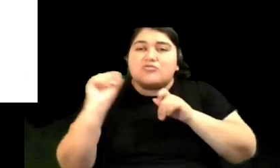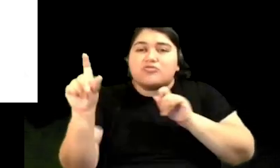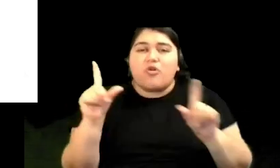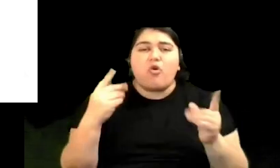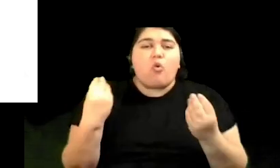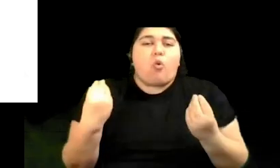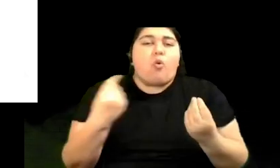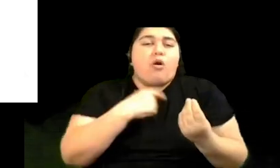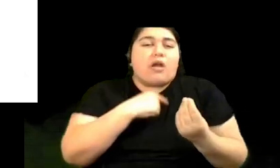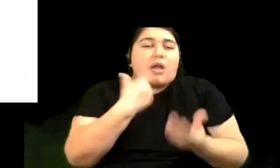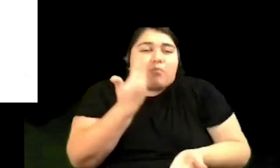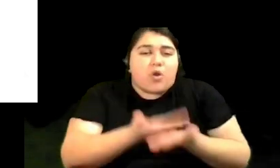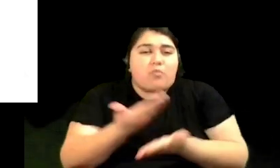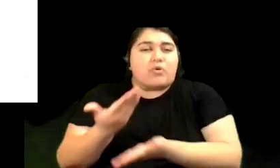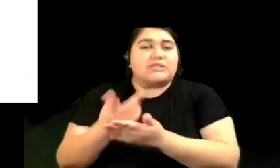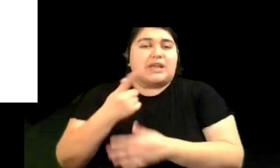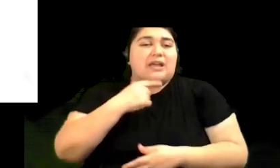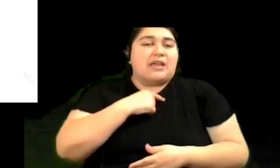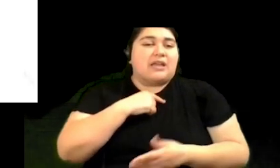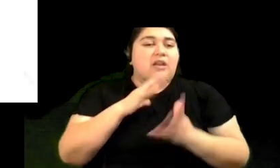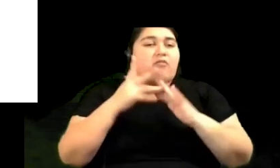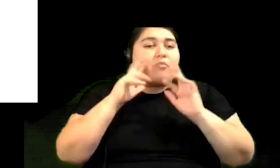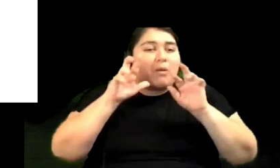y cómo lo va a desarrollar.